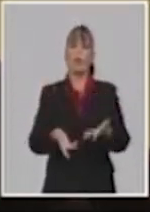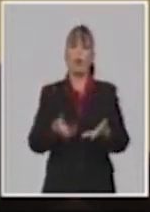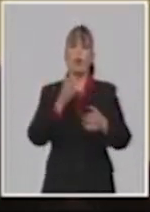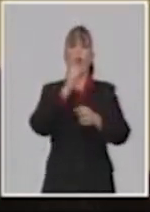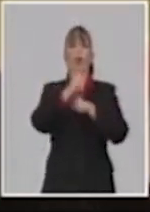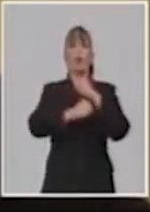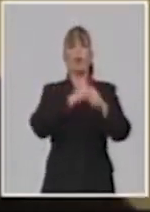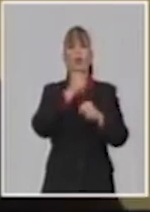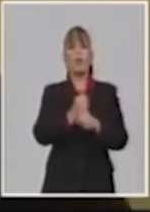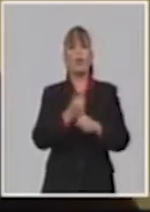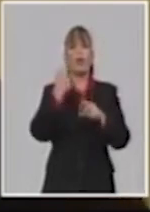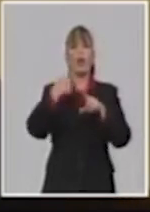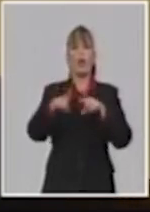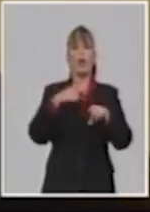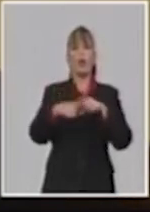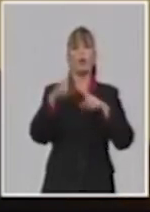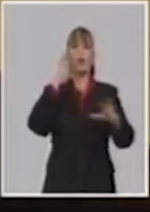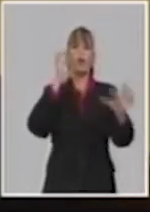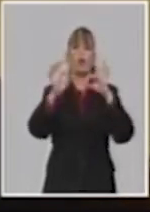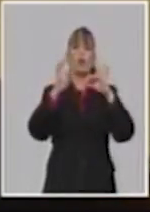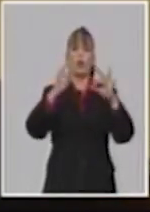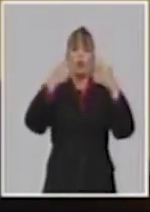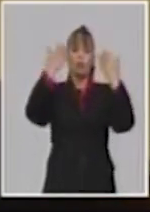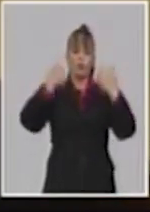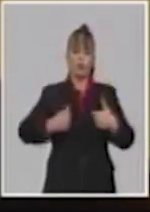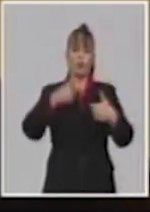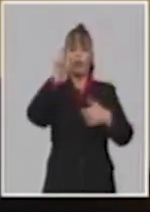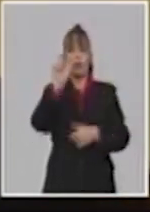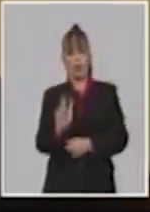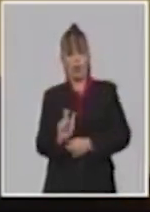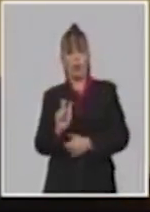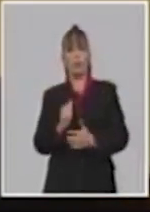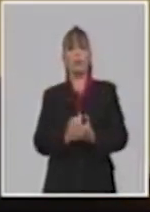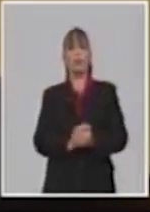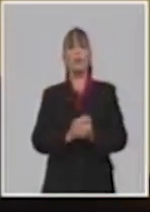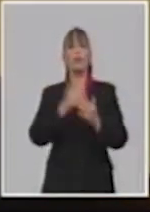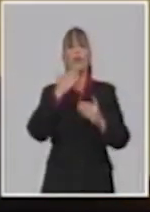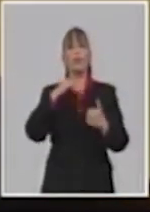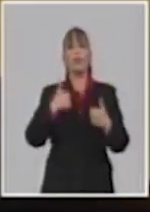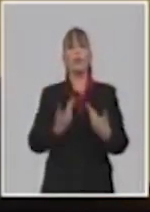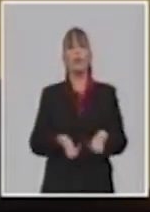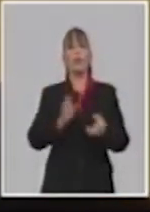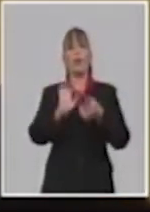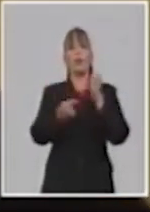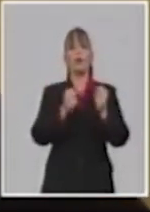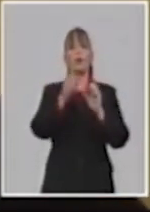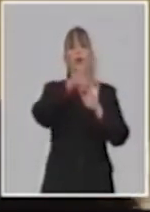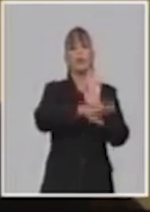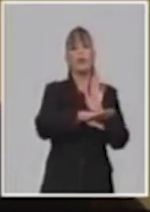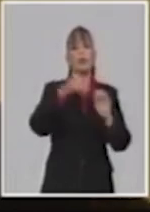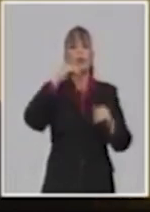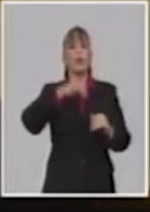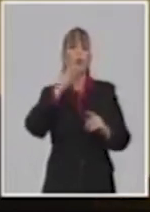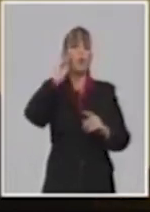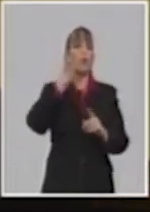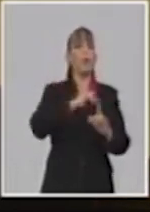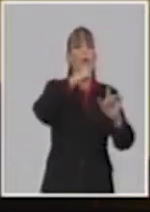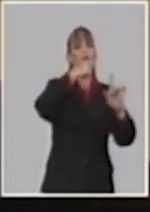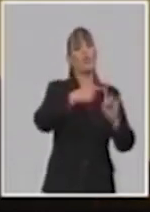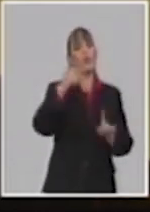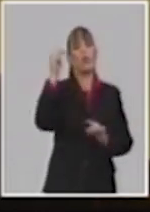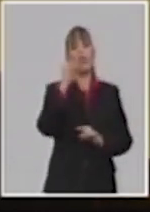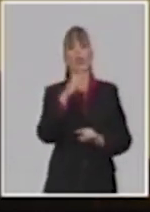de protección personal y el manejo de los protocolos utilizados en la clasificación de casos, el tratamiento,